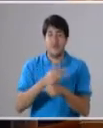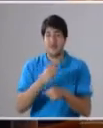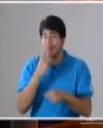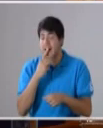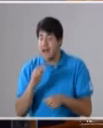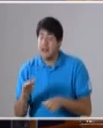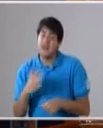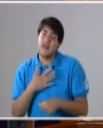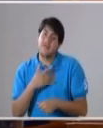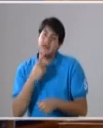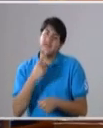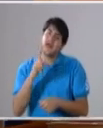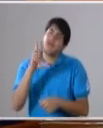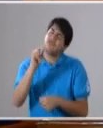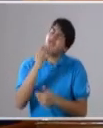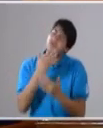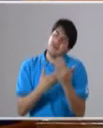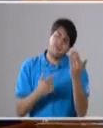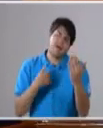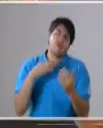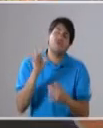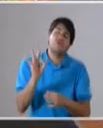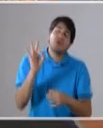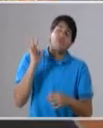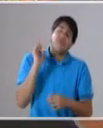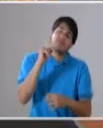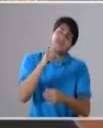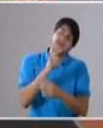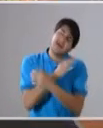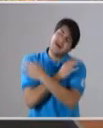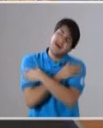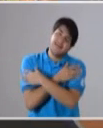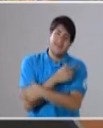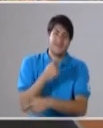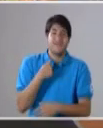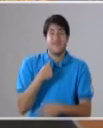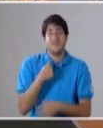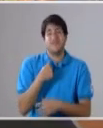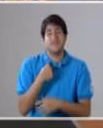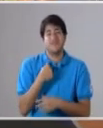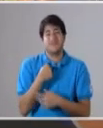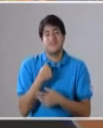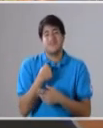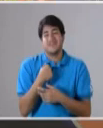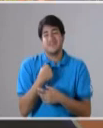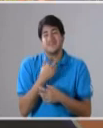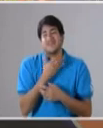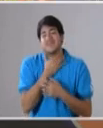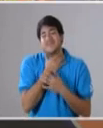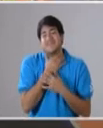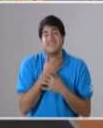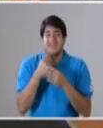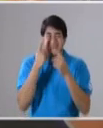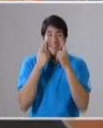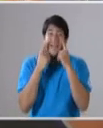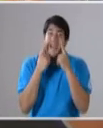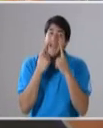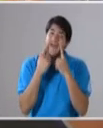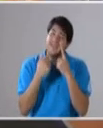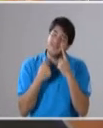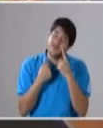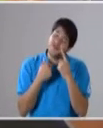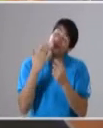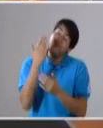a extrañar, me decían las muchachitas. Y yo, hermano, con el nudo en la garganta, decía, me tengo que ir,